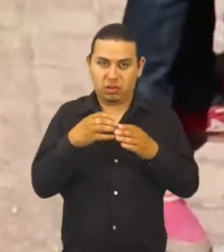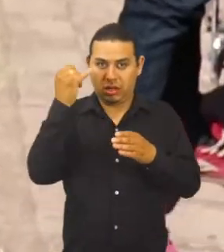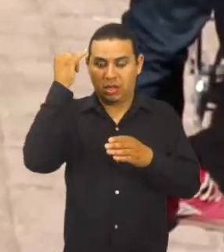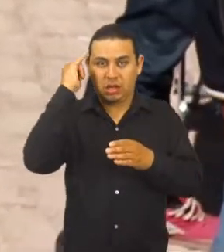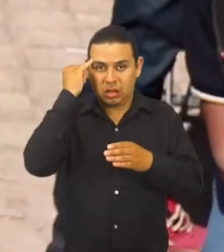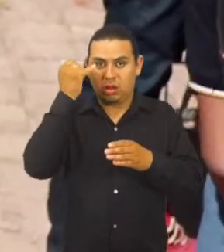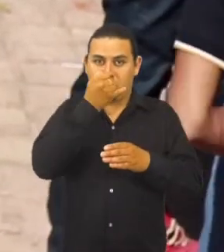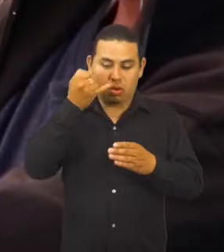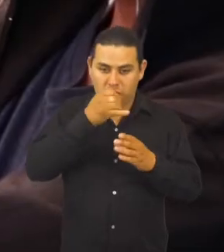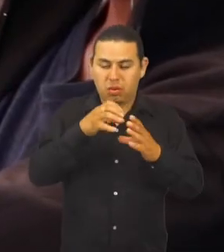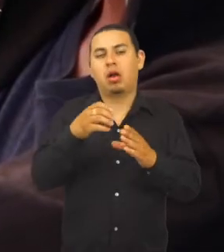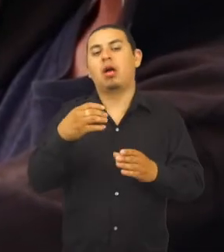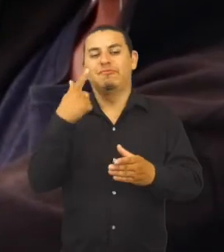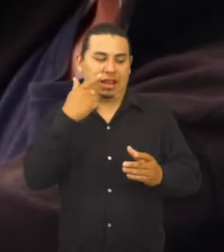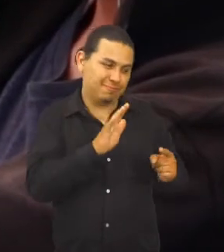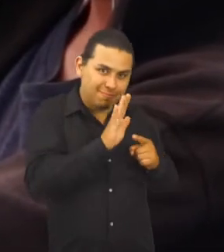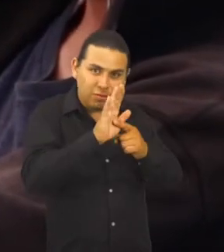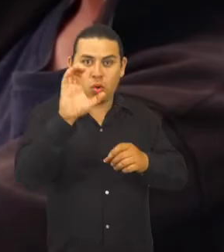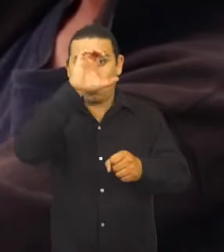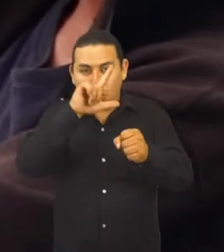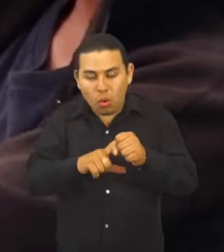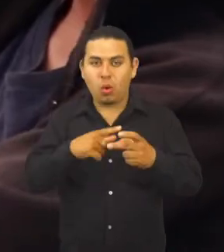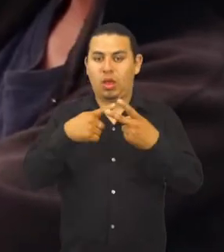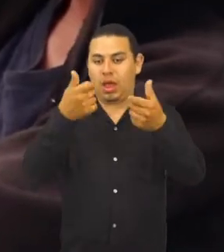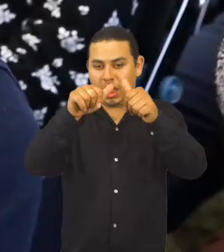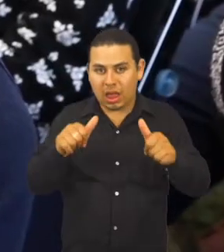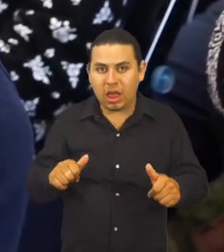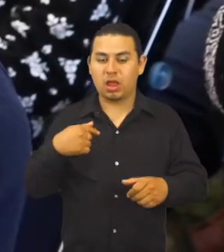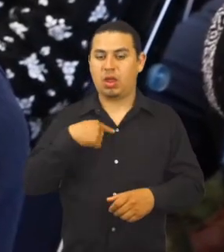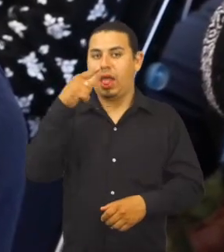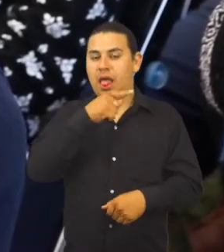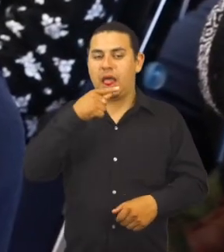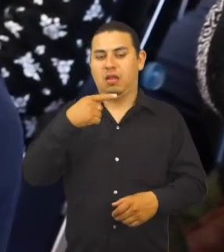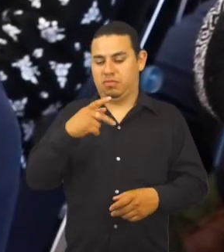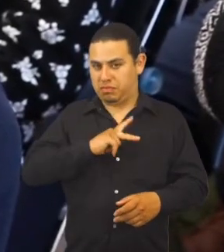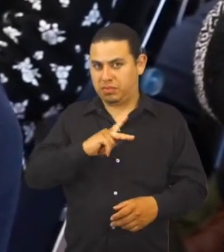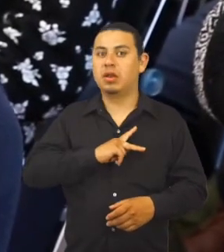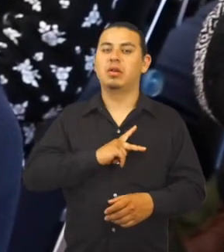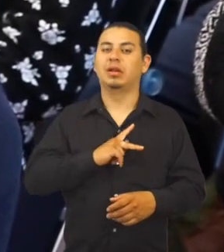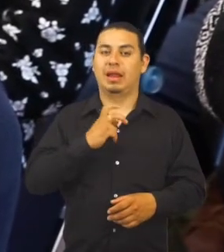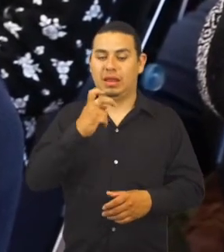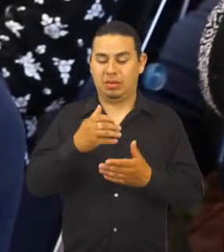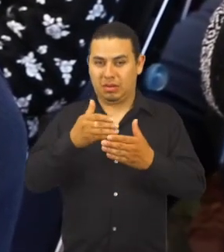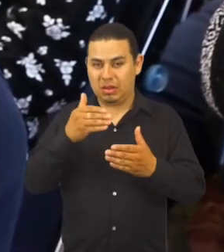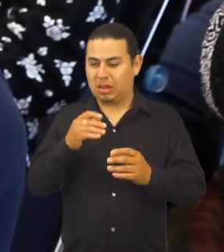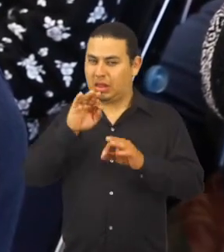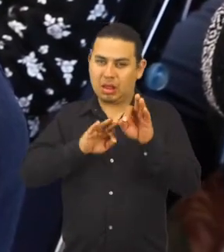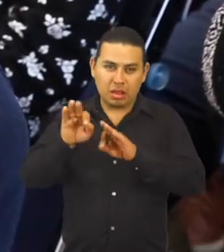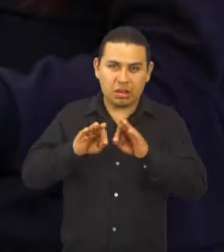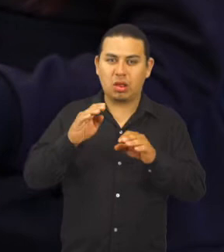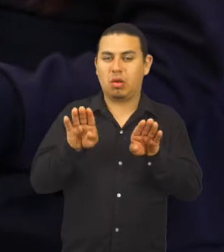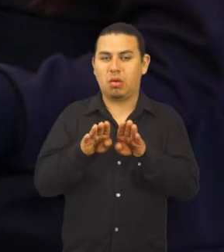y estamos aquí mostrando nuestra cultura, nuestras artesanías y la lengua que hablamos. A lo largo